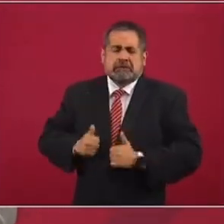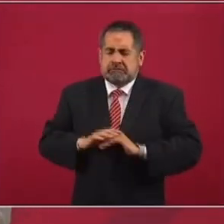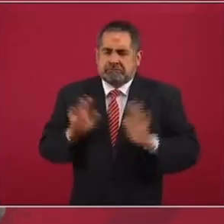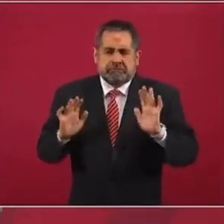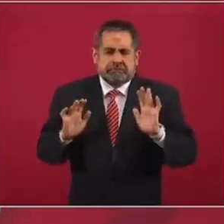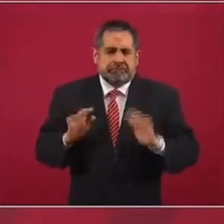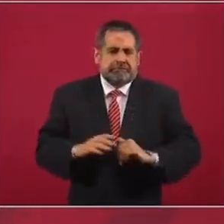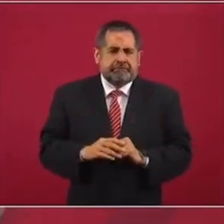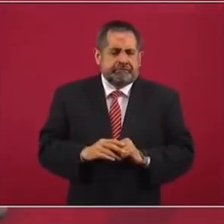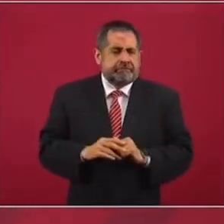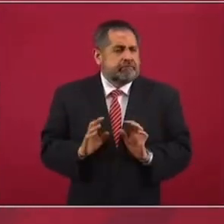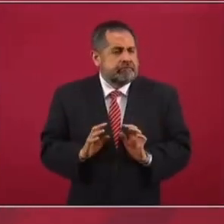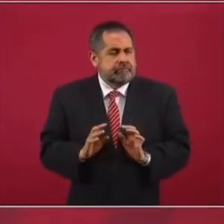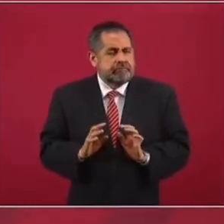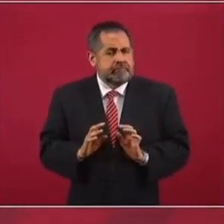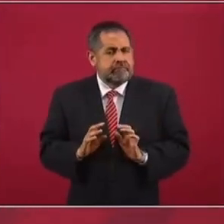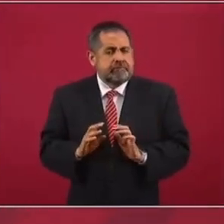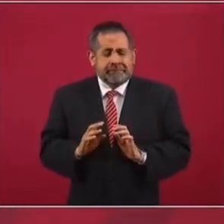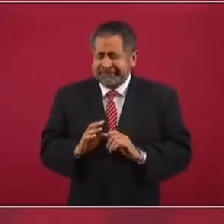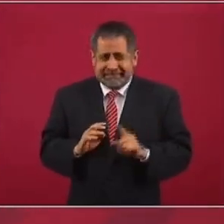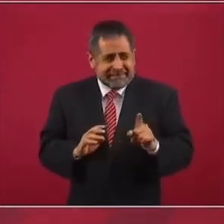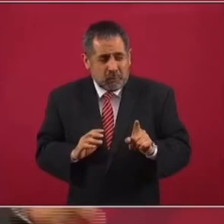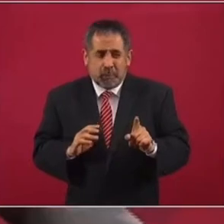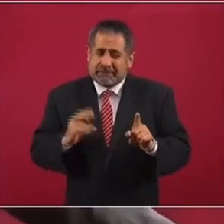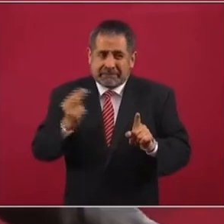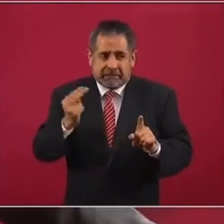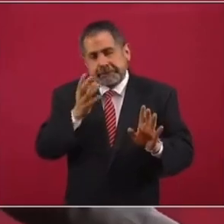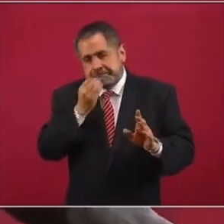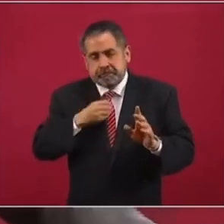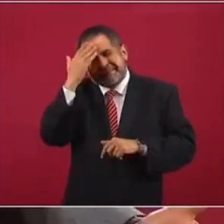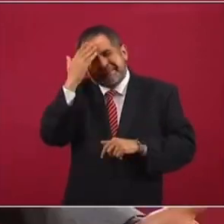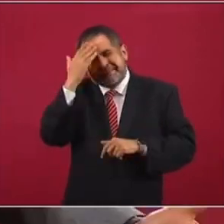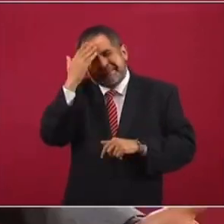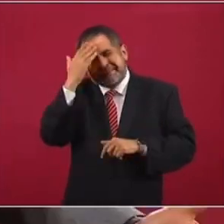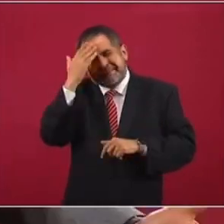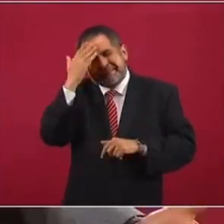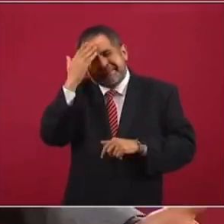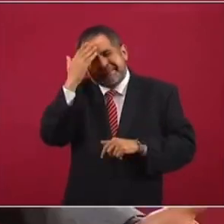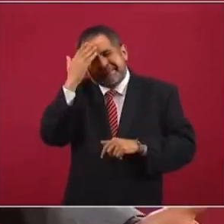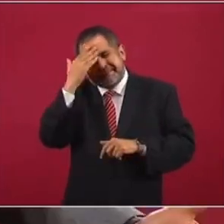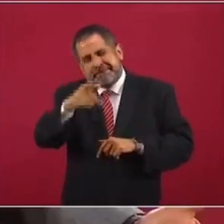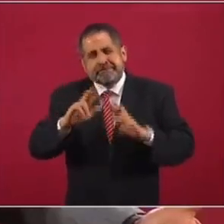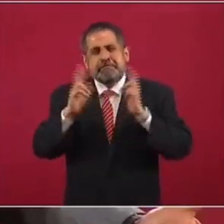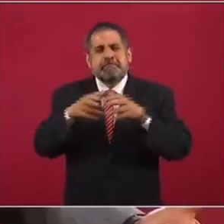si es realmente necesario. Las reuniones familiares, ahora,